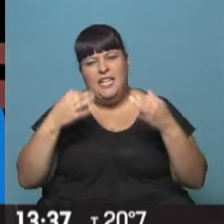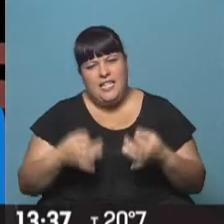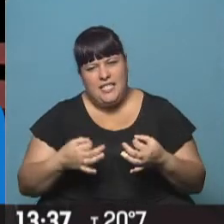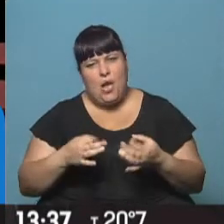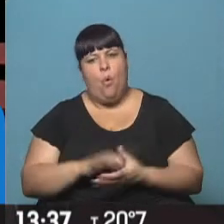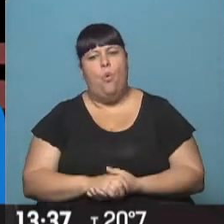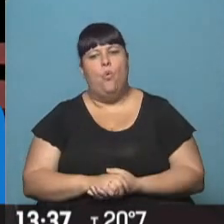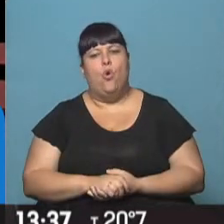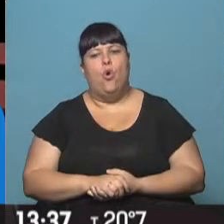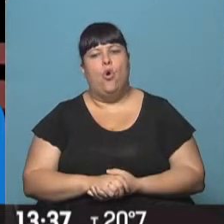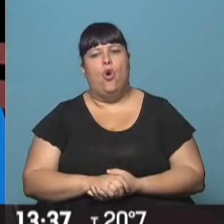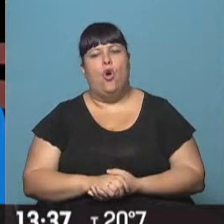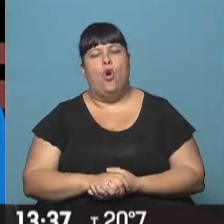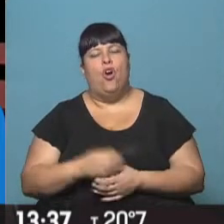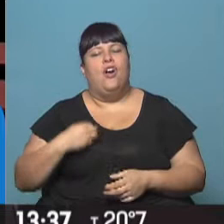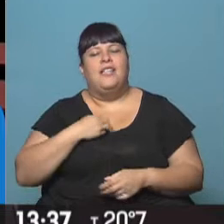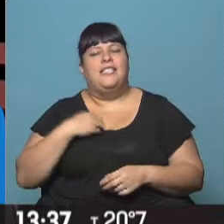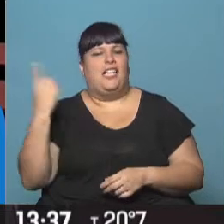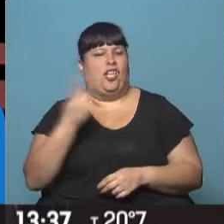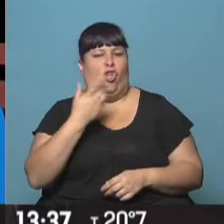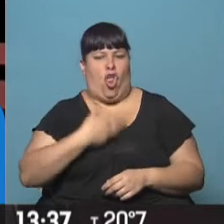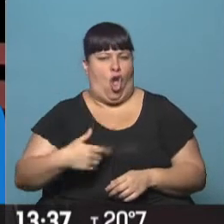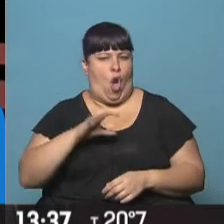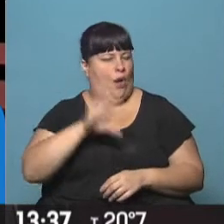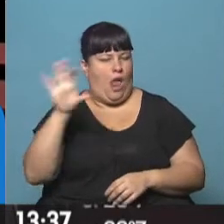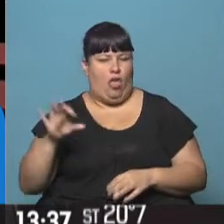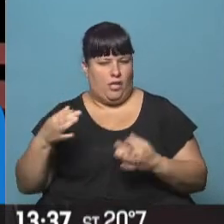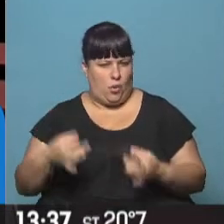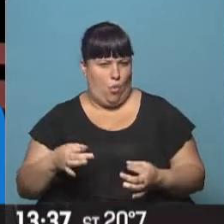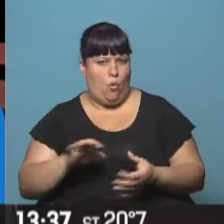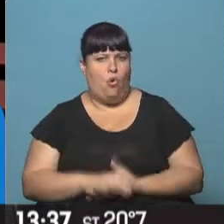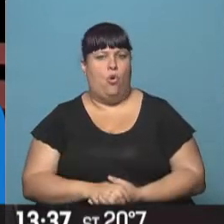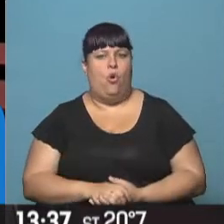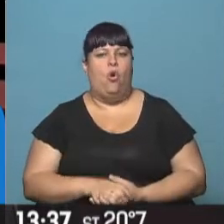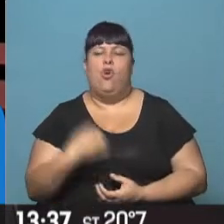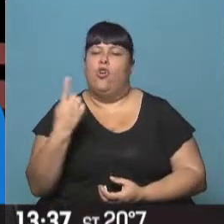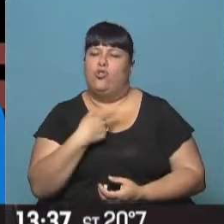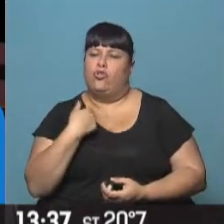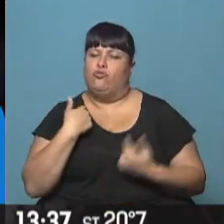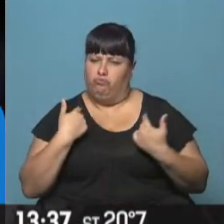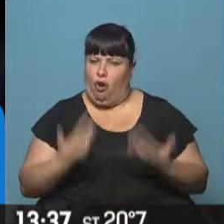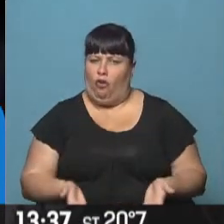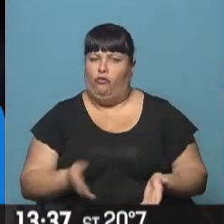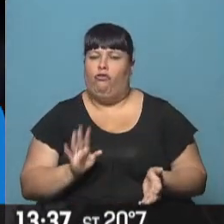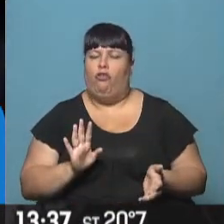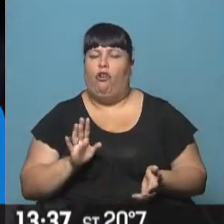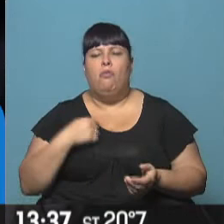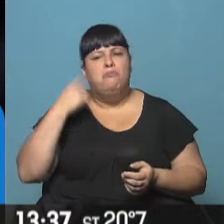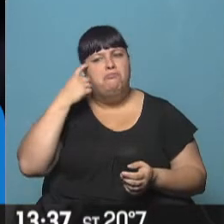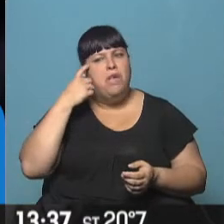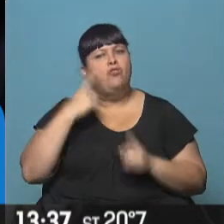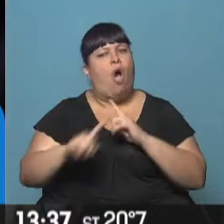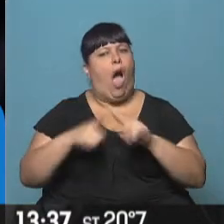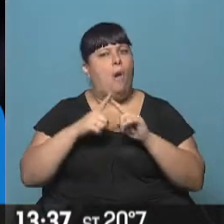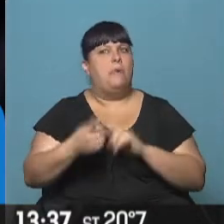seguramente es el sentimiento de todos los gobernadores. Estamos muy conformes, creo que es un